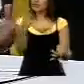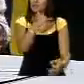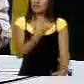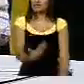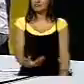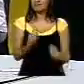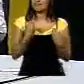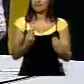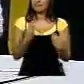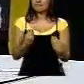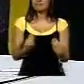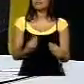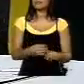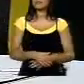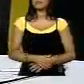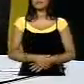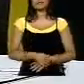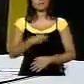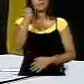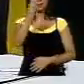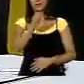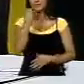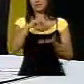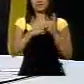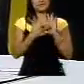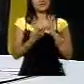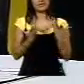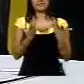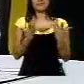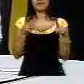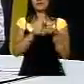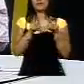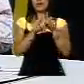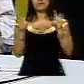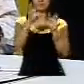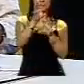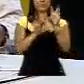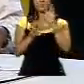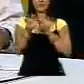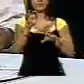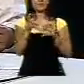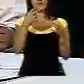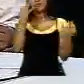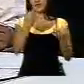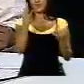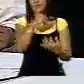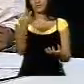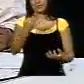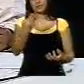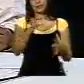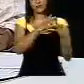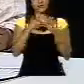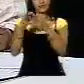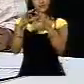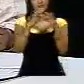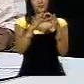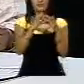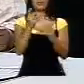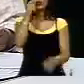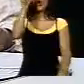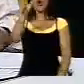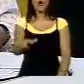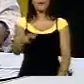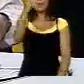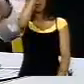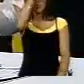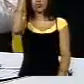20 tarjetas. Bueno, eso es lo que es un rompecabezas, camarada. Diosdado dice... En el PSUV no hay divisiones,